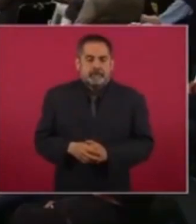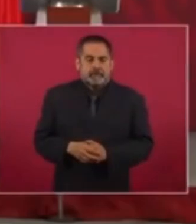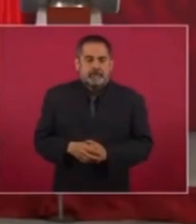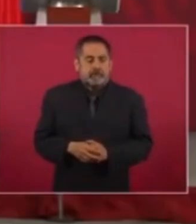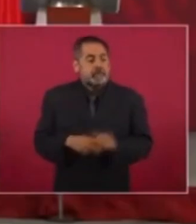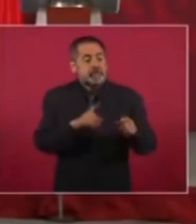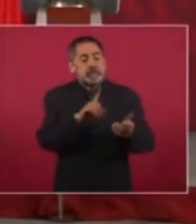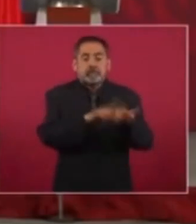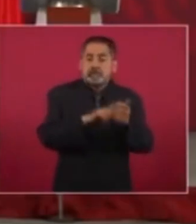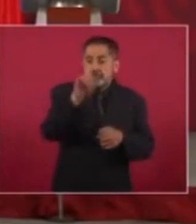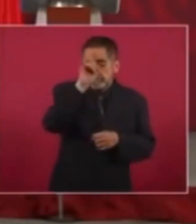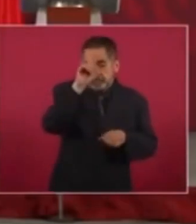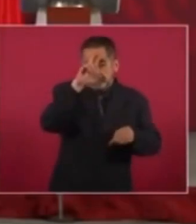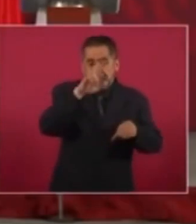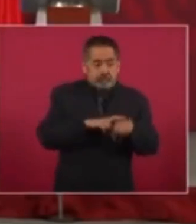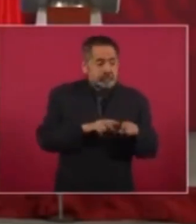como asesor,